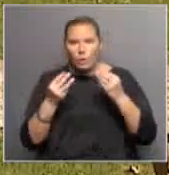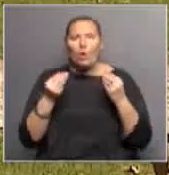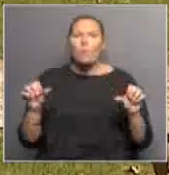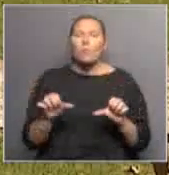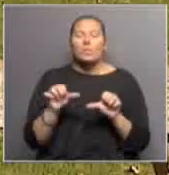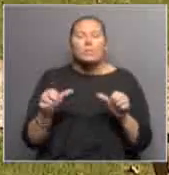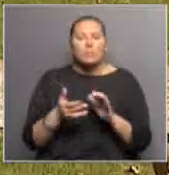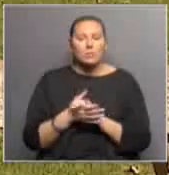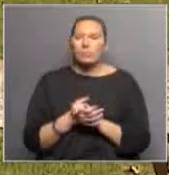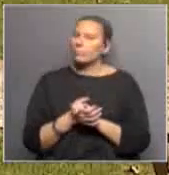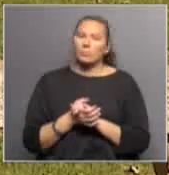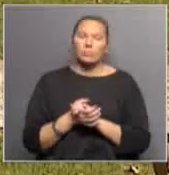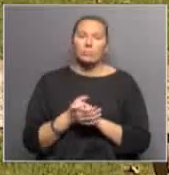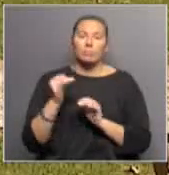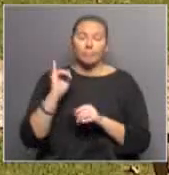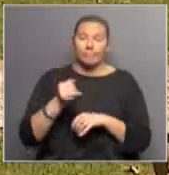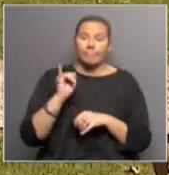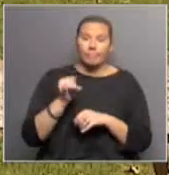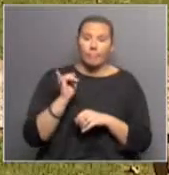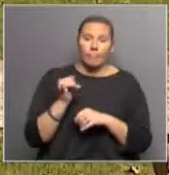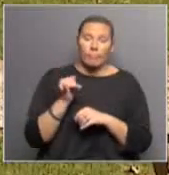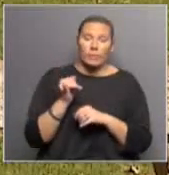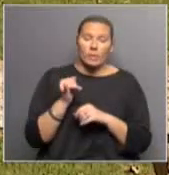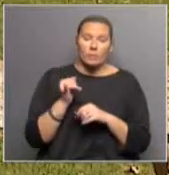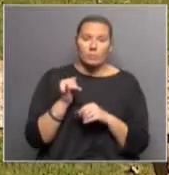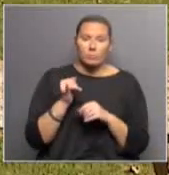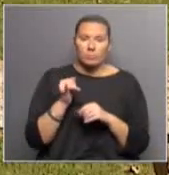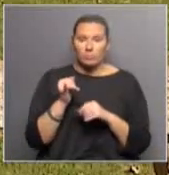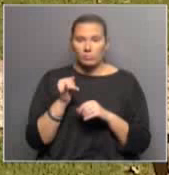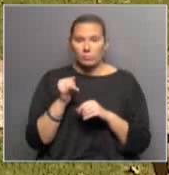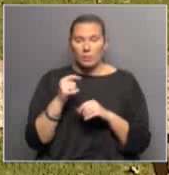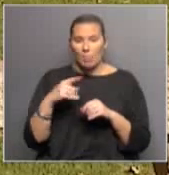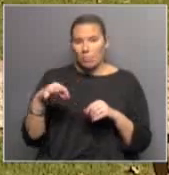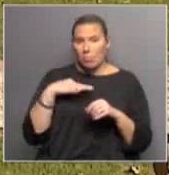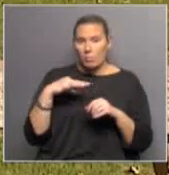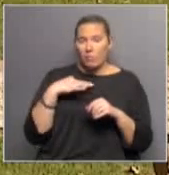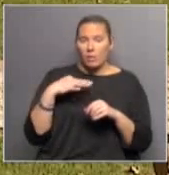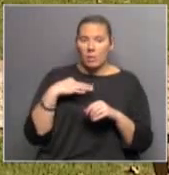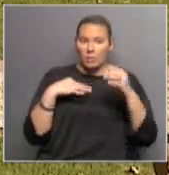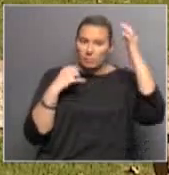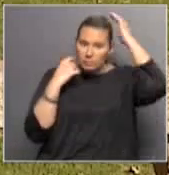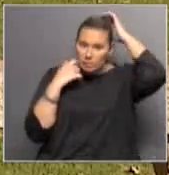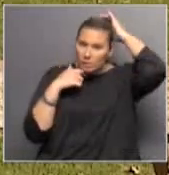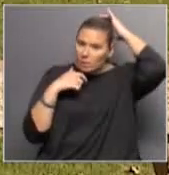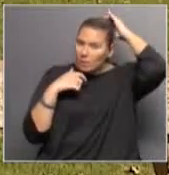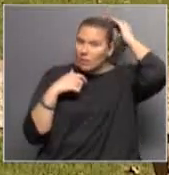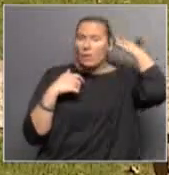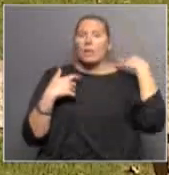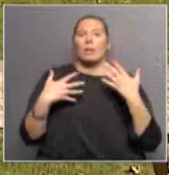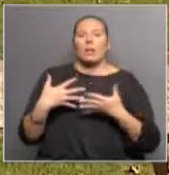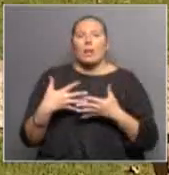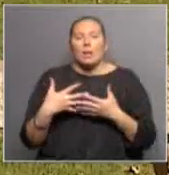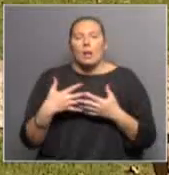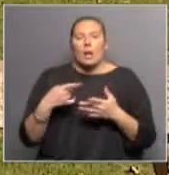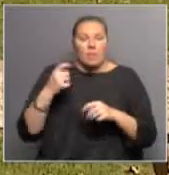sido? Sí, sin duda. Considero de que mi vida se basa en el sacrificio, en el trabajo,